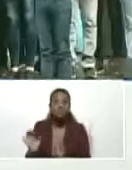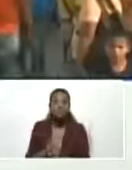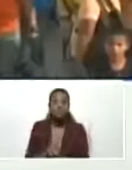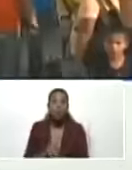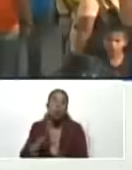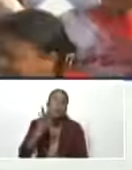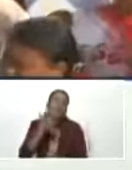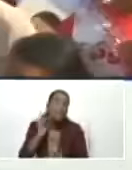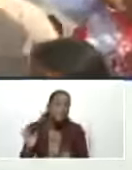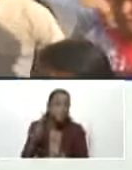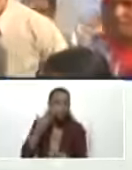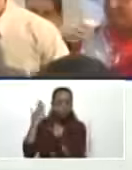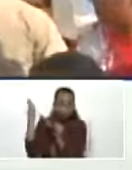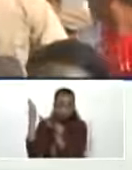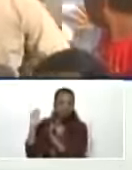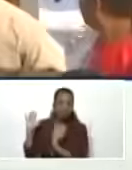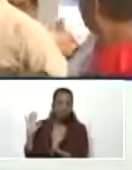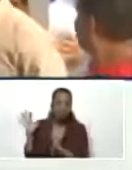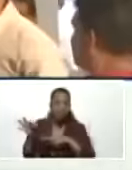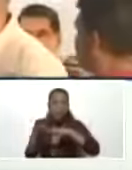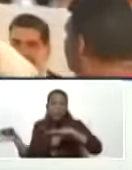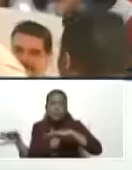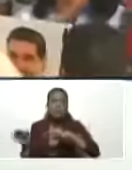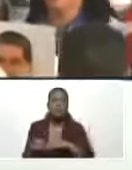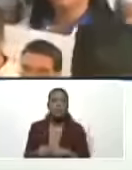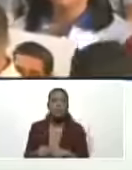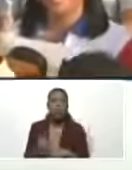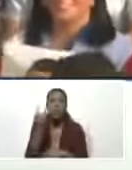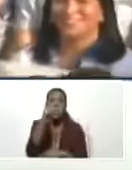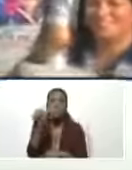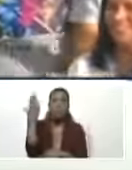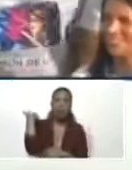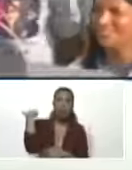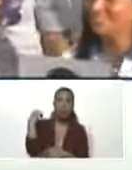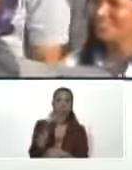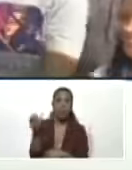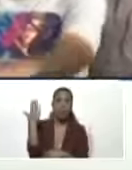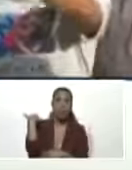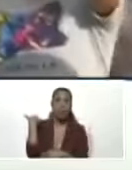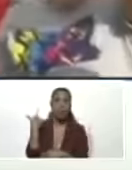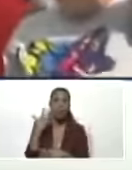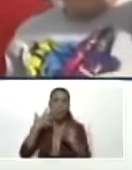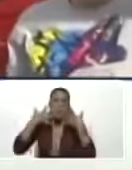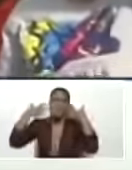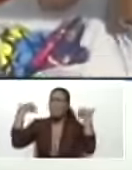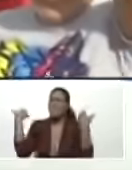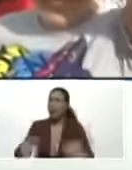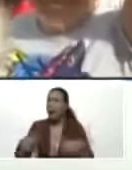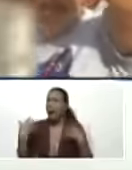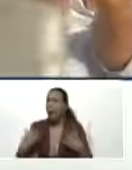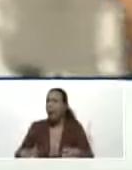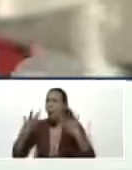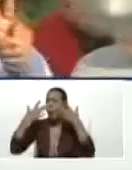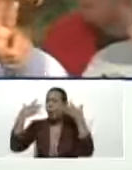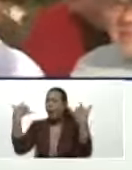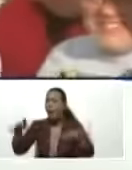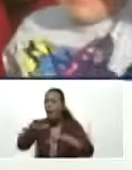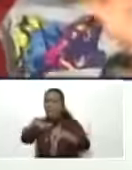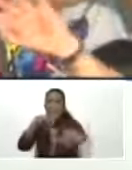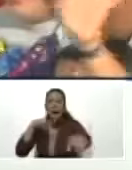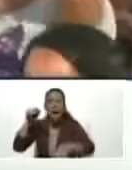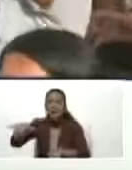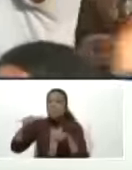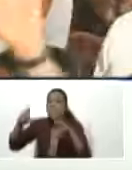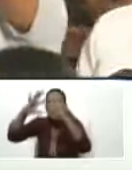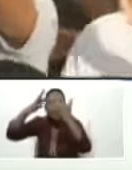Un ejemplo, municipio de Independencia, hace una semana, una cosa espectacular, de la gente de ahí,